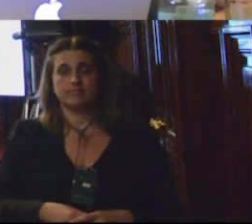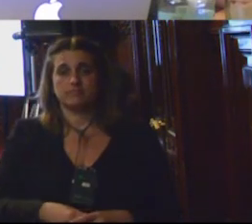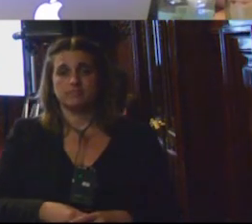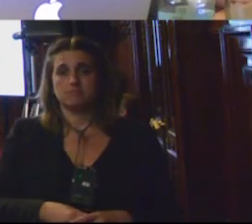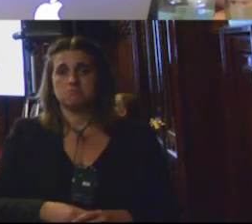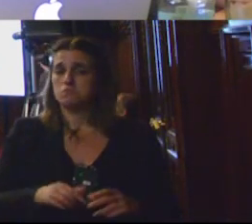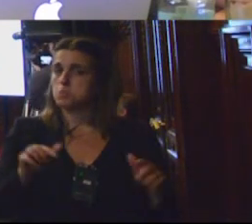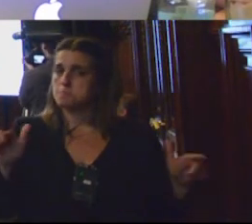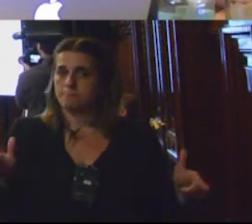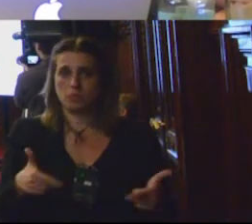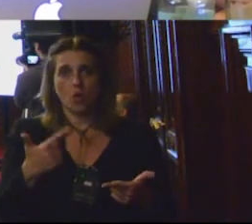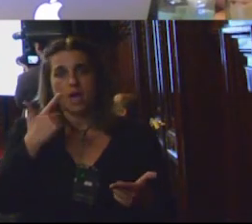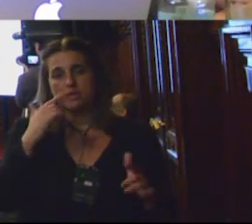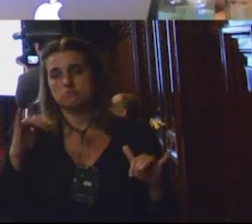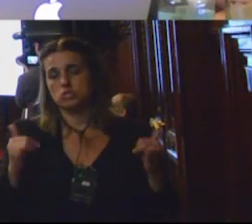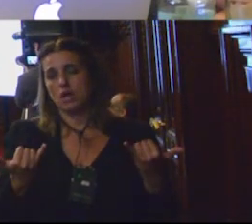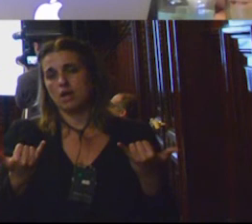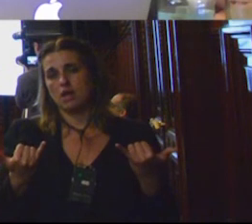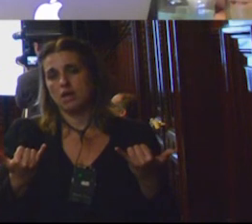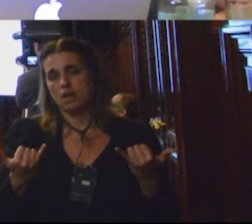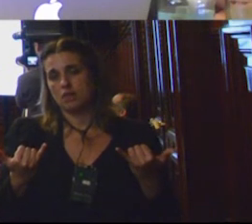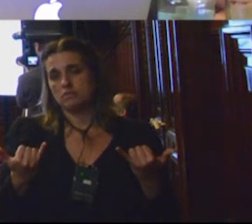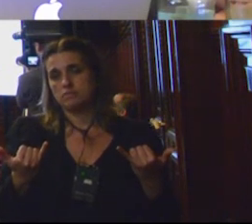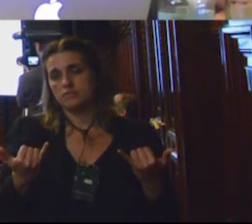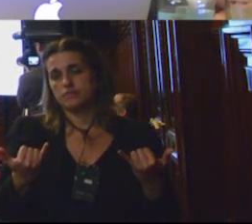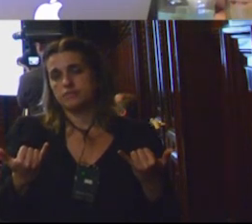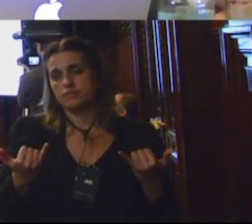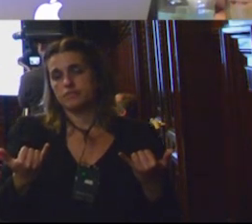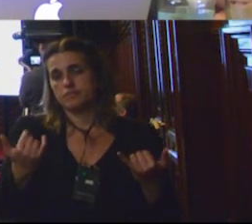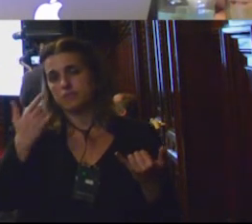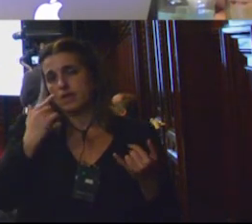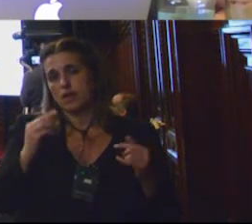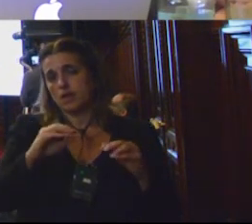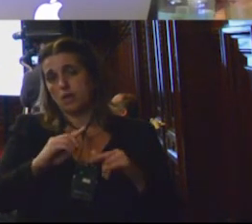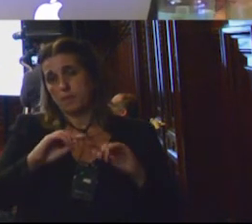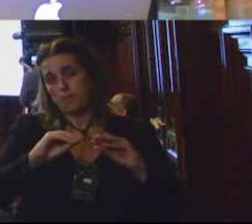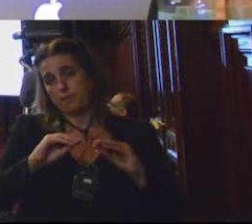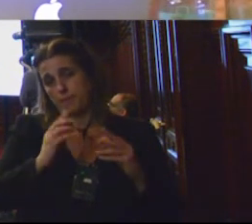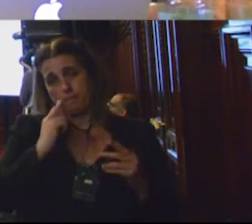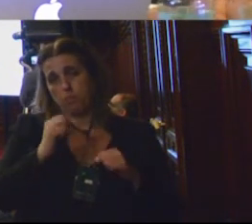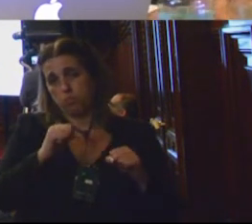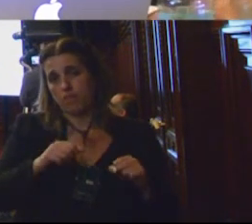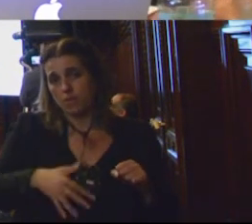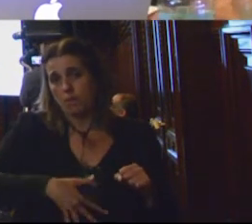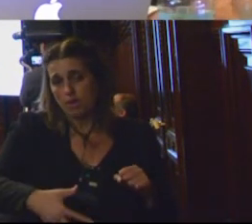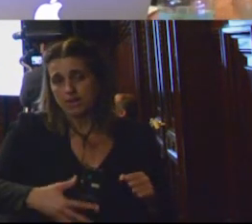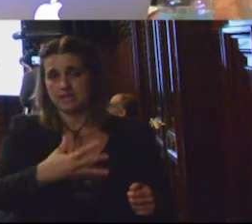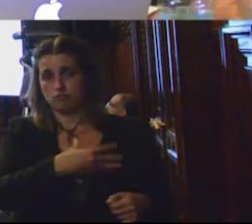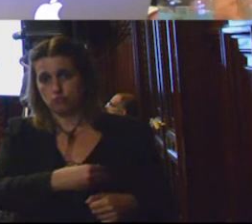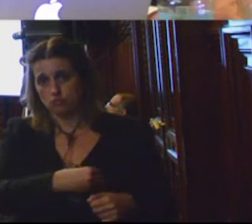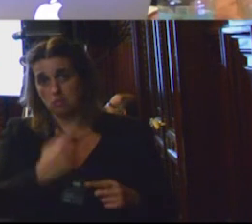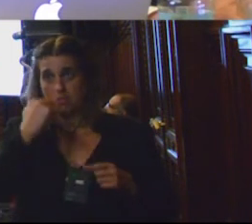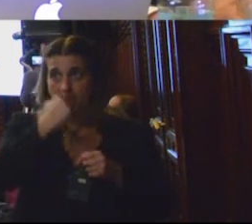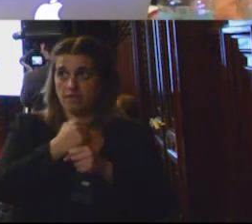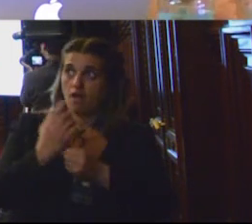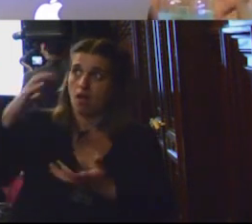no hay una liberación total para que las embarazadas que dan de mamar trabajen en